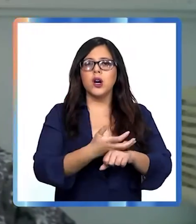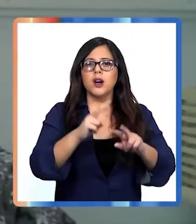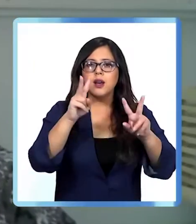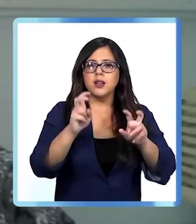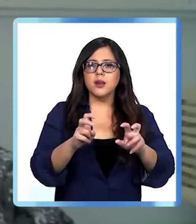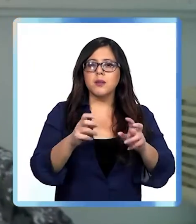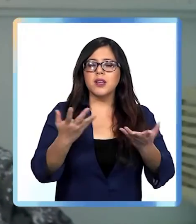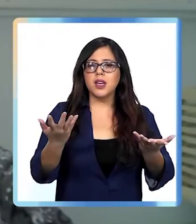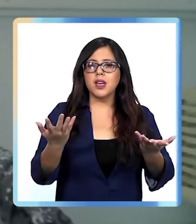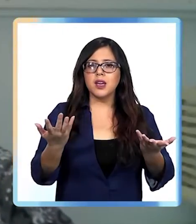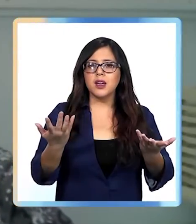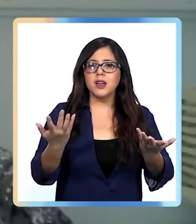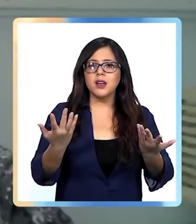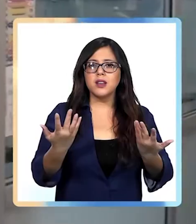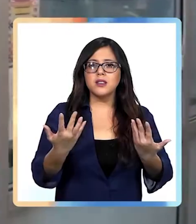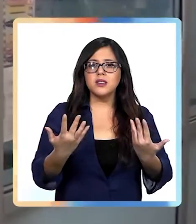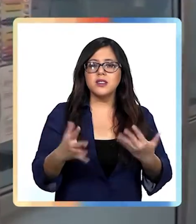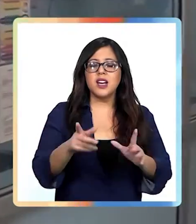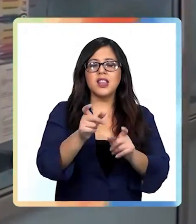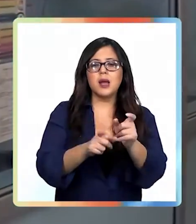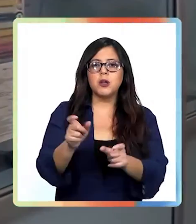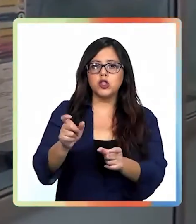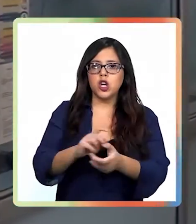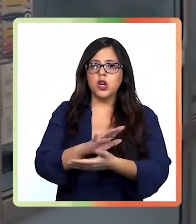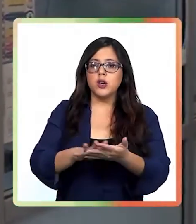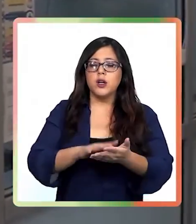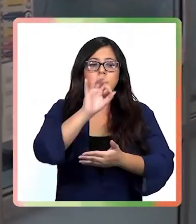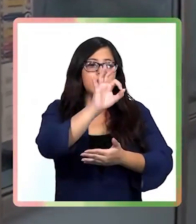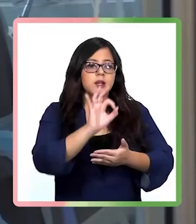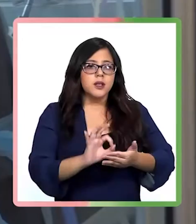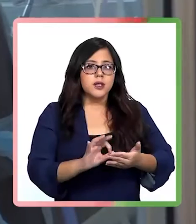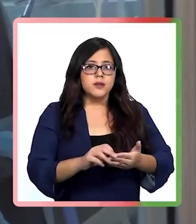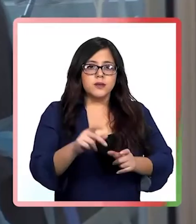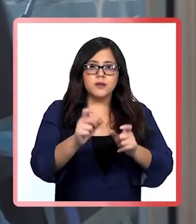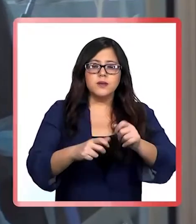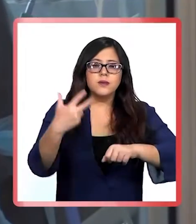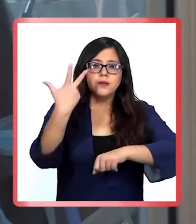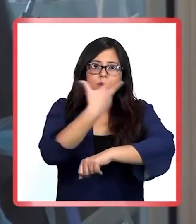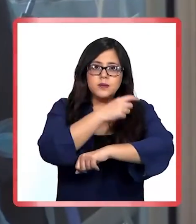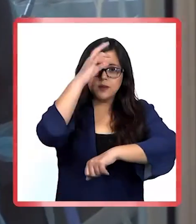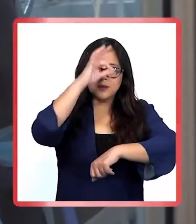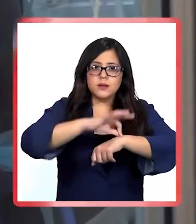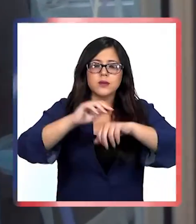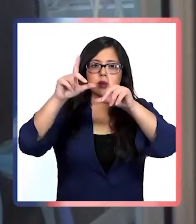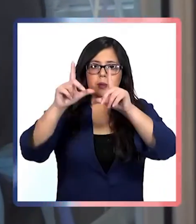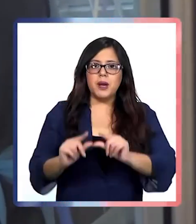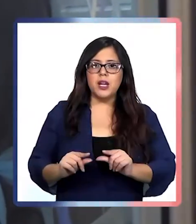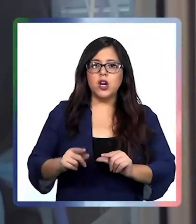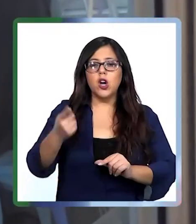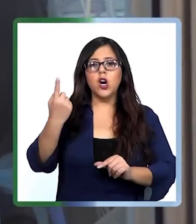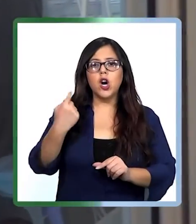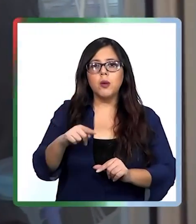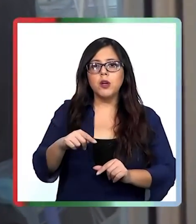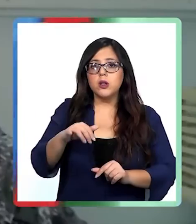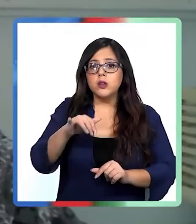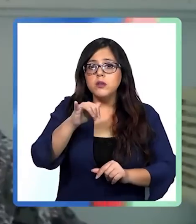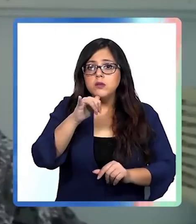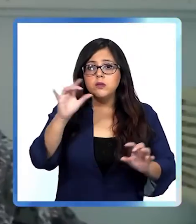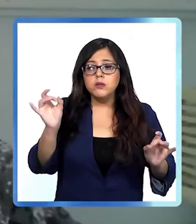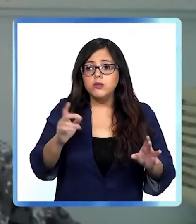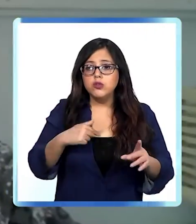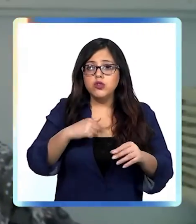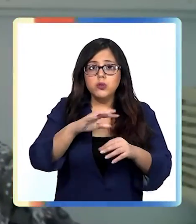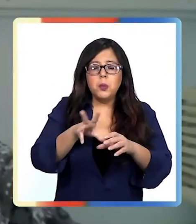siempre a nivel poblacional. Entonces decimos, ya, el porcentaje de enfermos en vacunados es bajísimo, pero yo nunca sé si yo voy a estar en